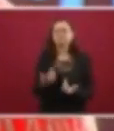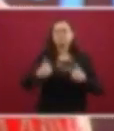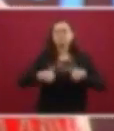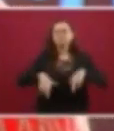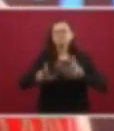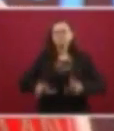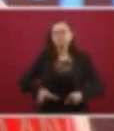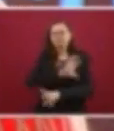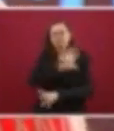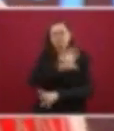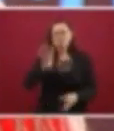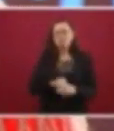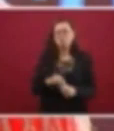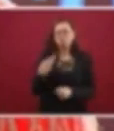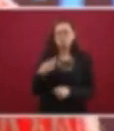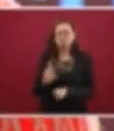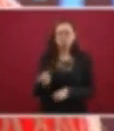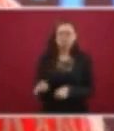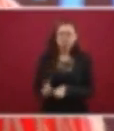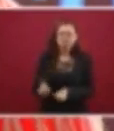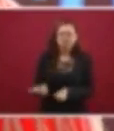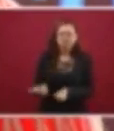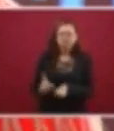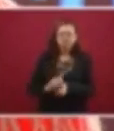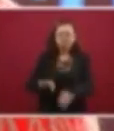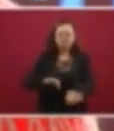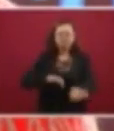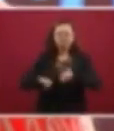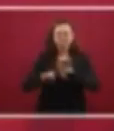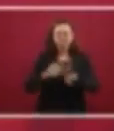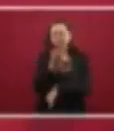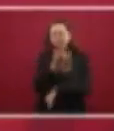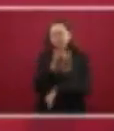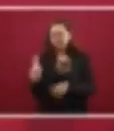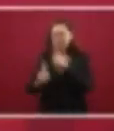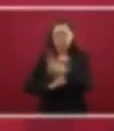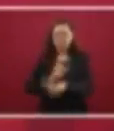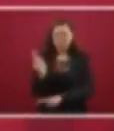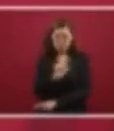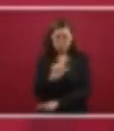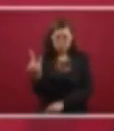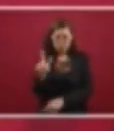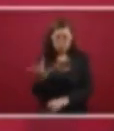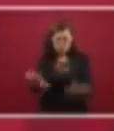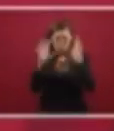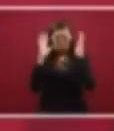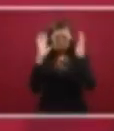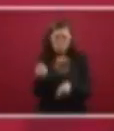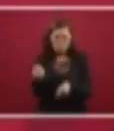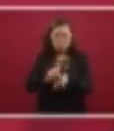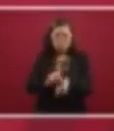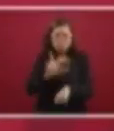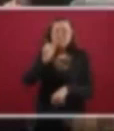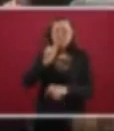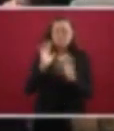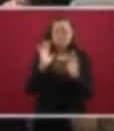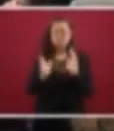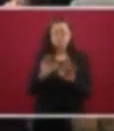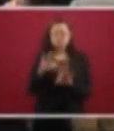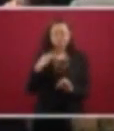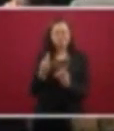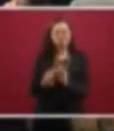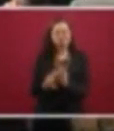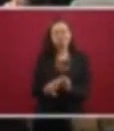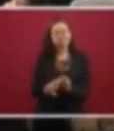subastados ayer, como la casa de Shen Li Ye Wong, que compró Carlos Bremer, y los otros 100 millones de un fondo destinado al